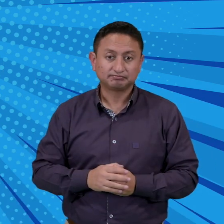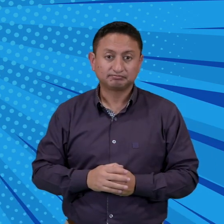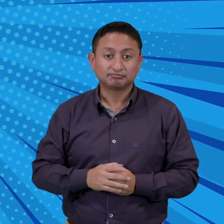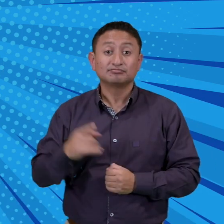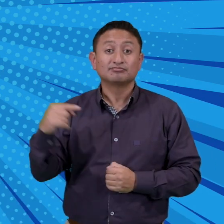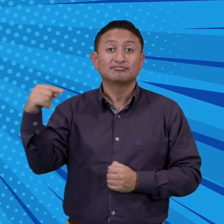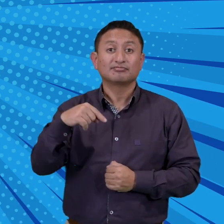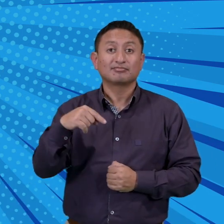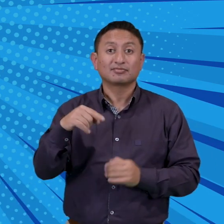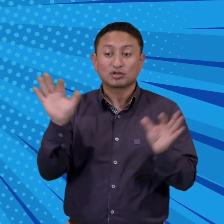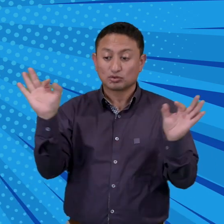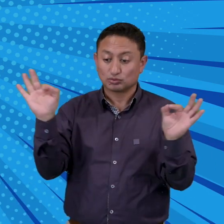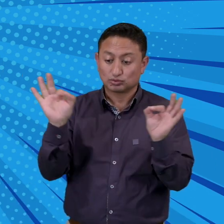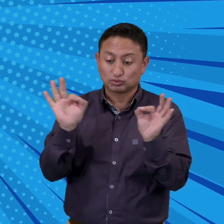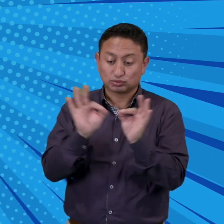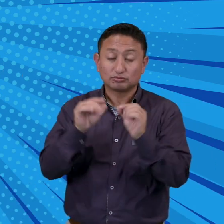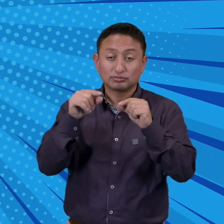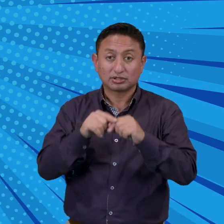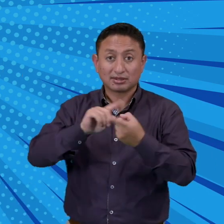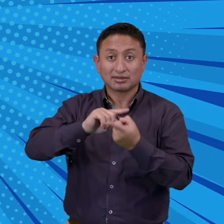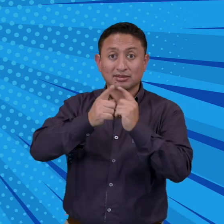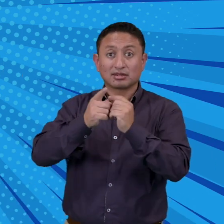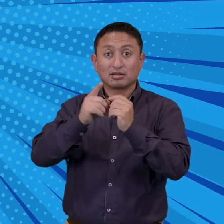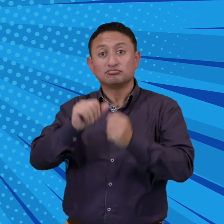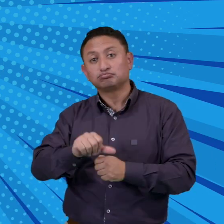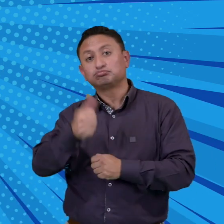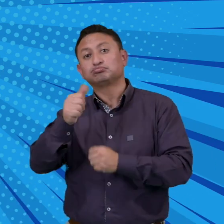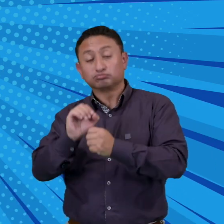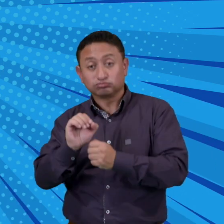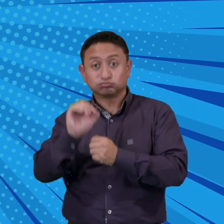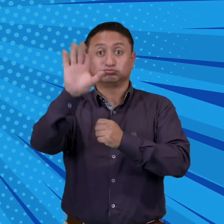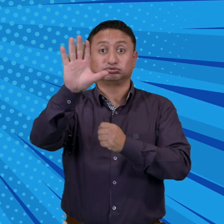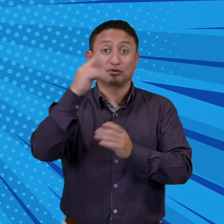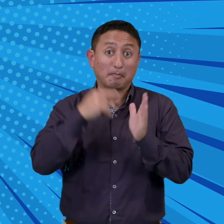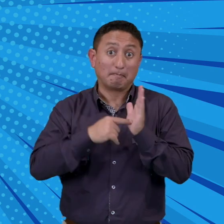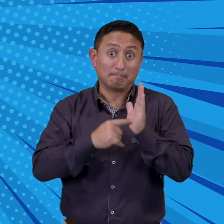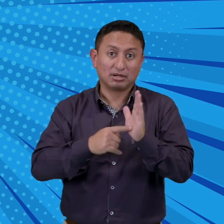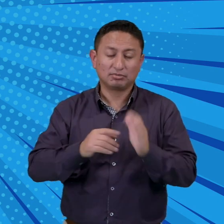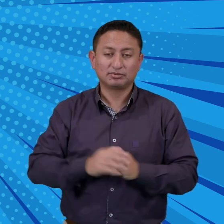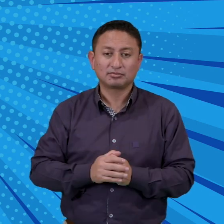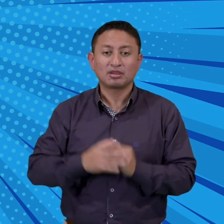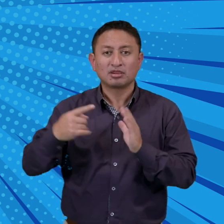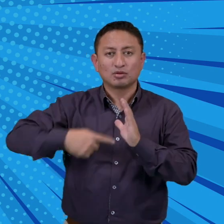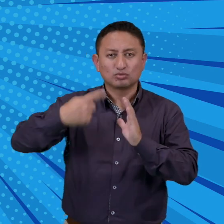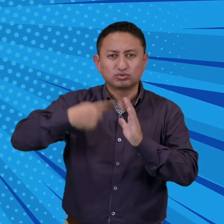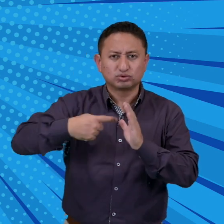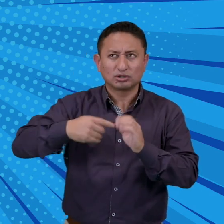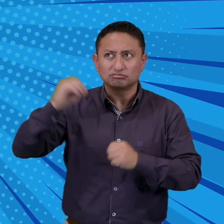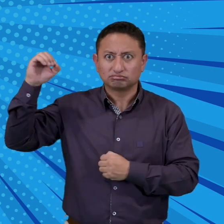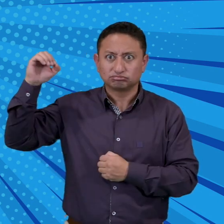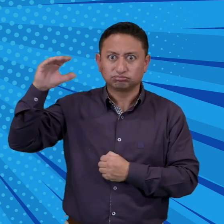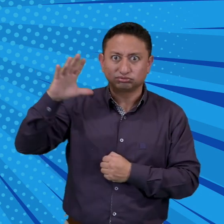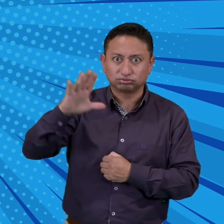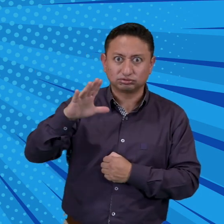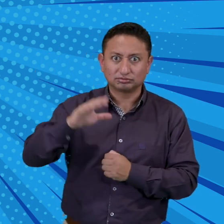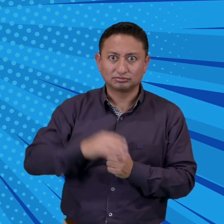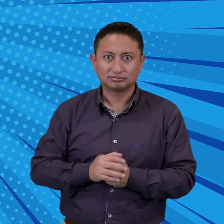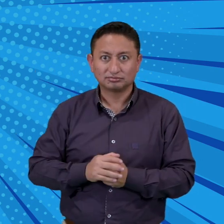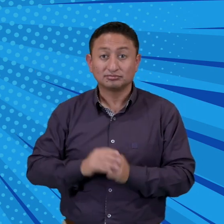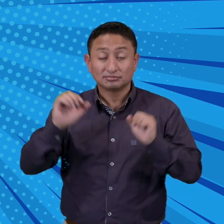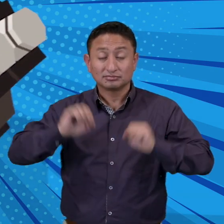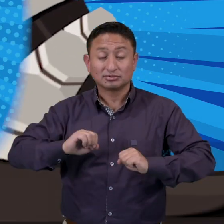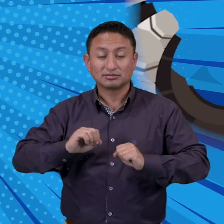Receptores eléctricos, capaz de transformar la energía eléctrica en otros tipos de energía, motores, lámparas incandescentes,